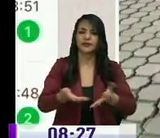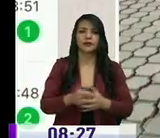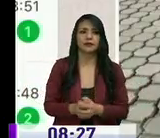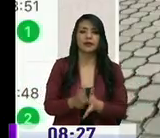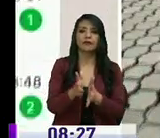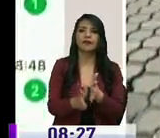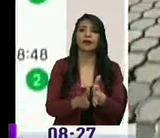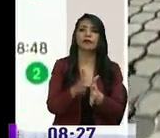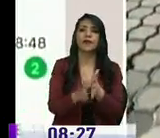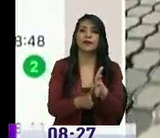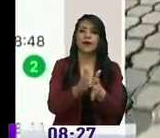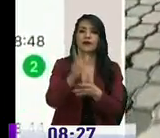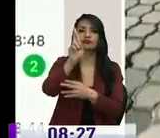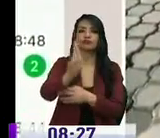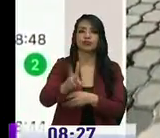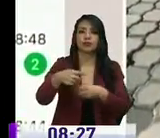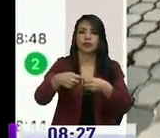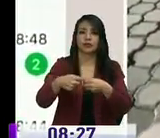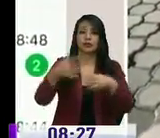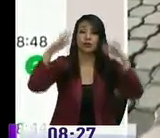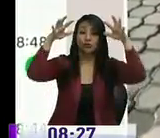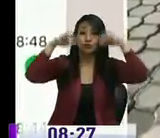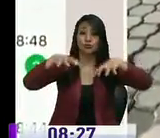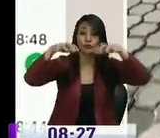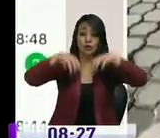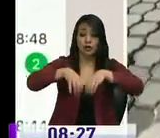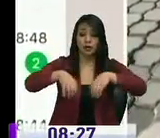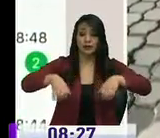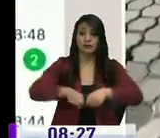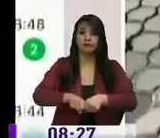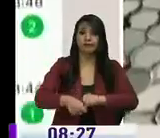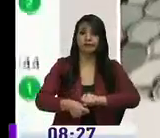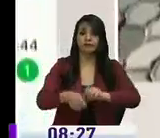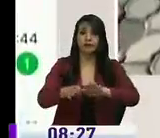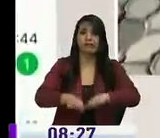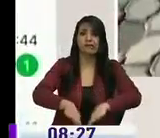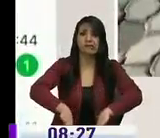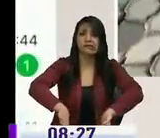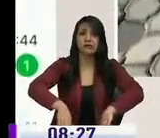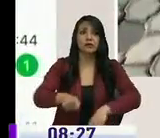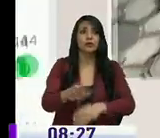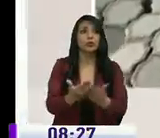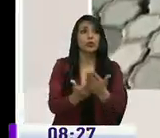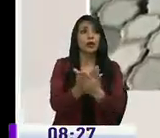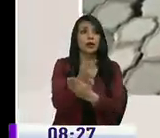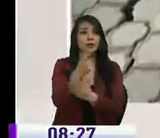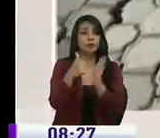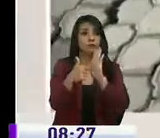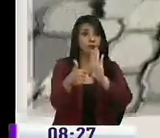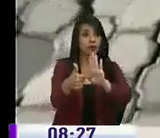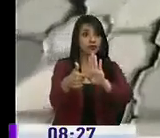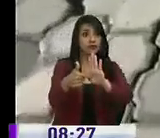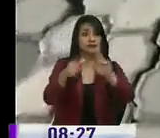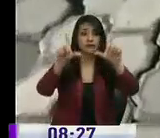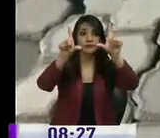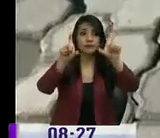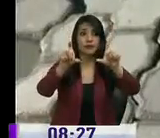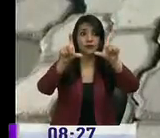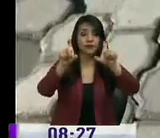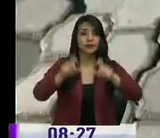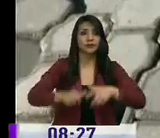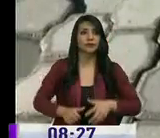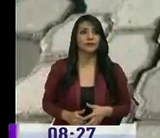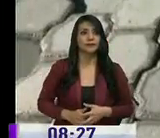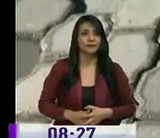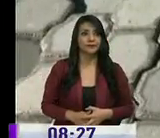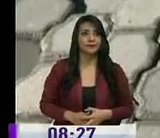meses, debido a las lluvias, se reventó la tubería de alcantarillado y provocó el hundimiento del adoquín nuevo, tal como se muestra en la fotografía. ¿Ven?